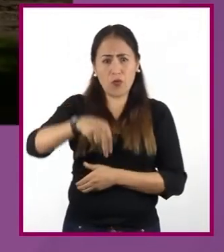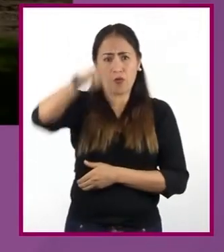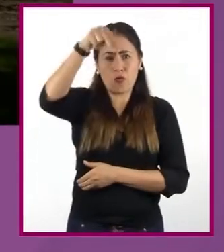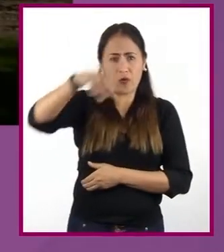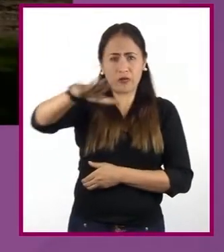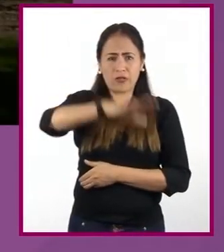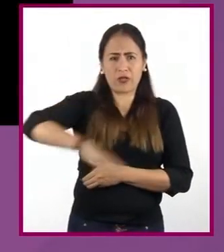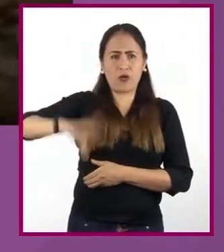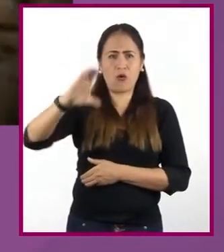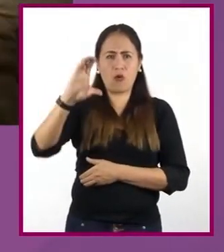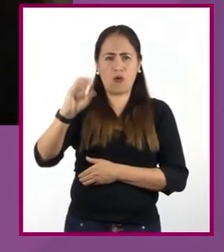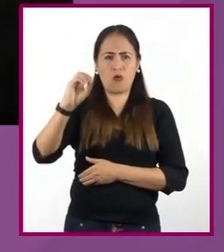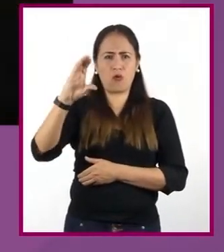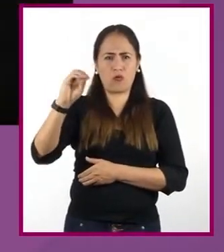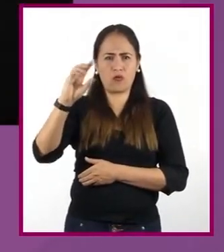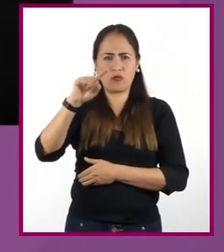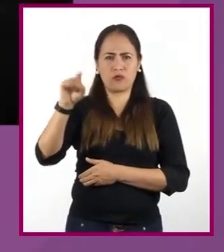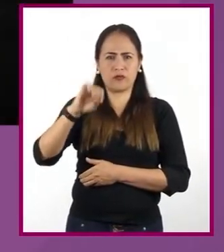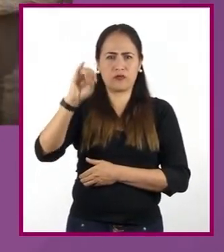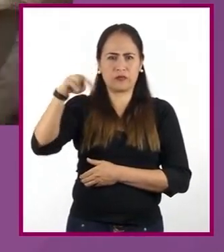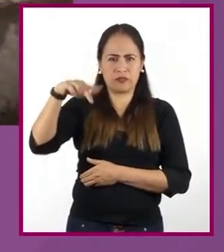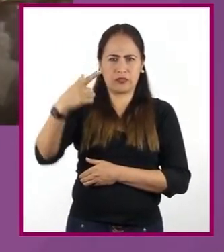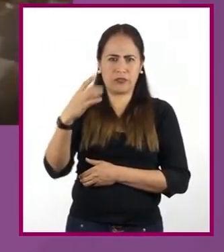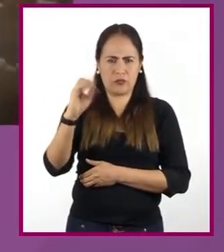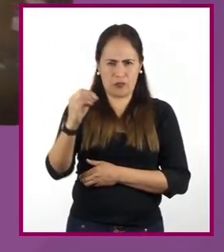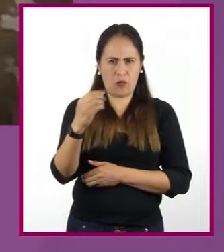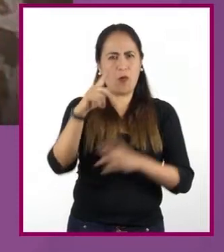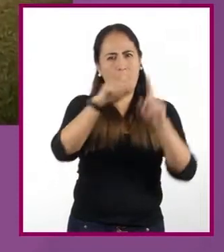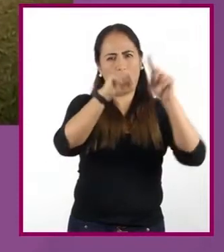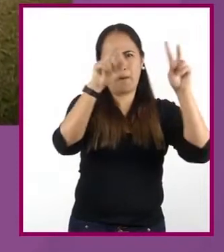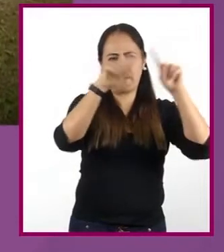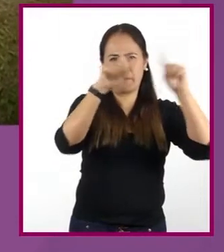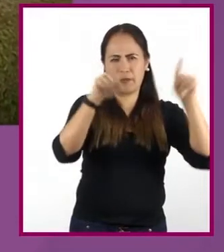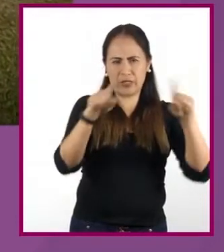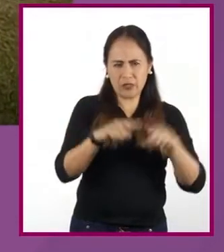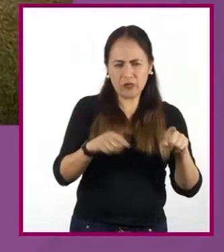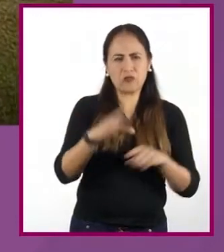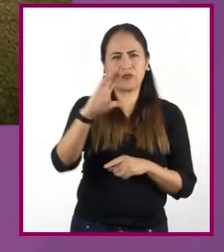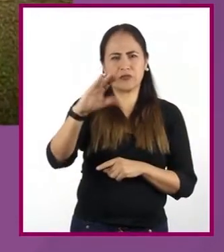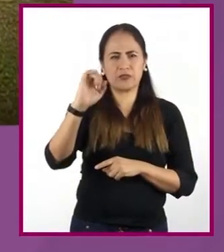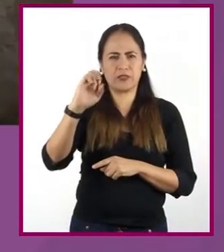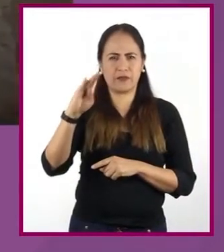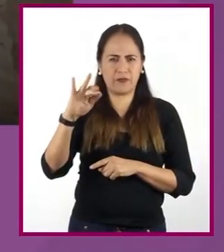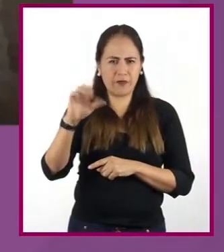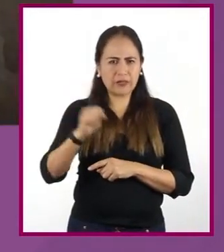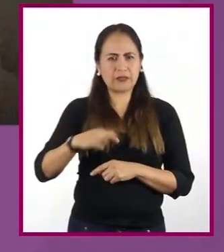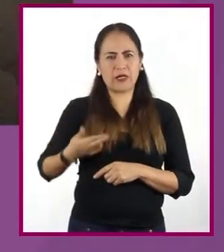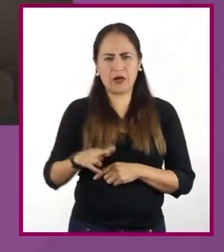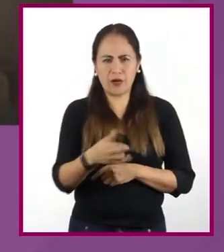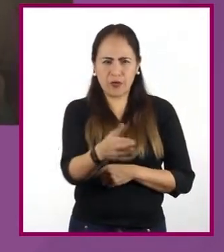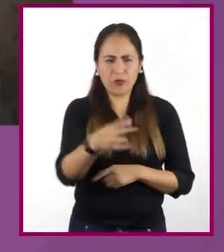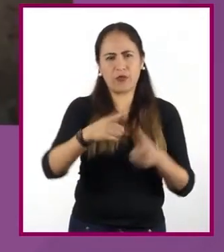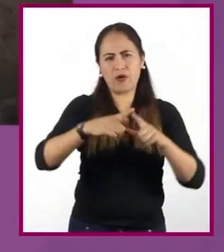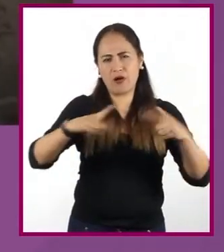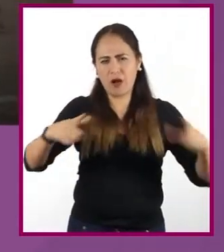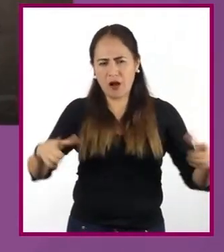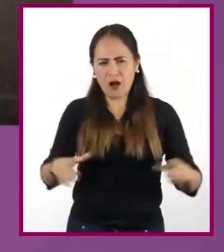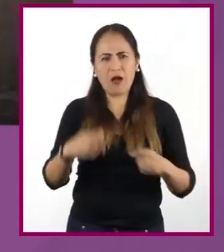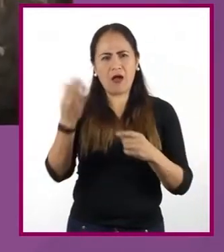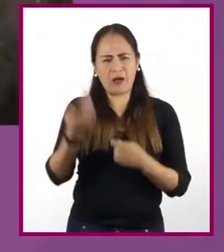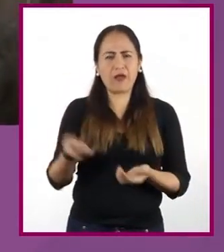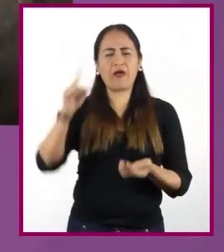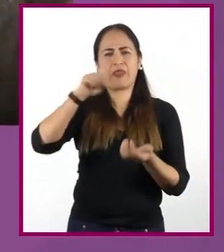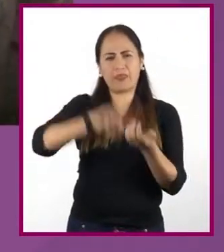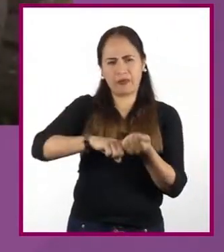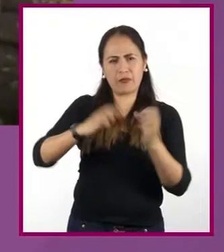de Ocosingo, entre pinos y ceibas, arroyos y manantiales, se localizan las estructuras piramidales